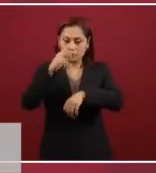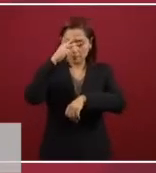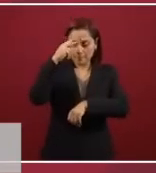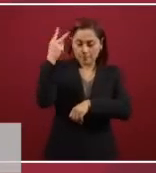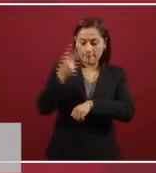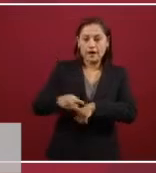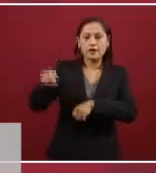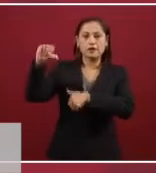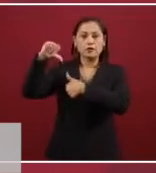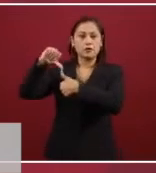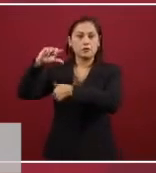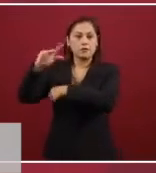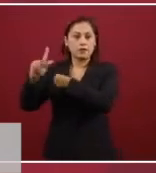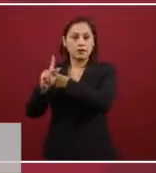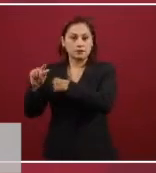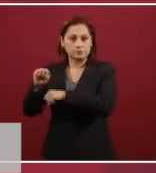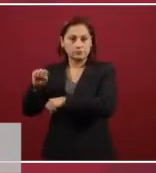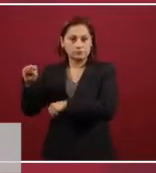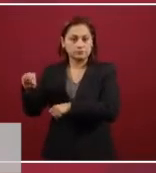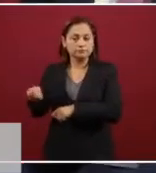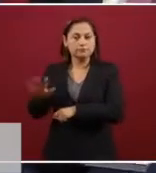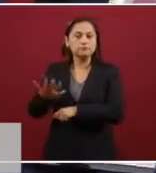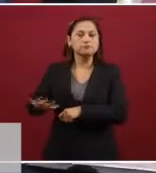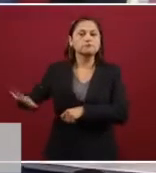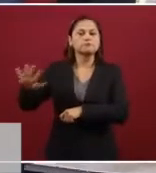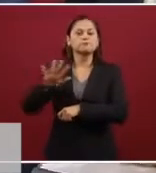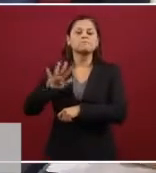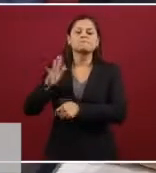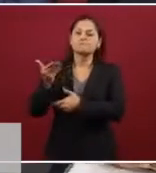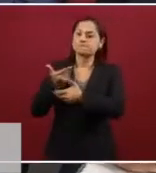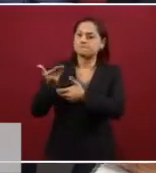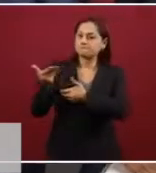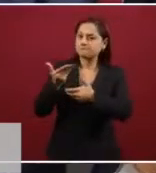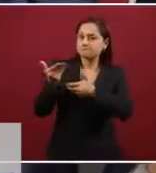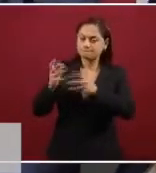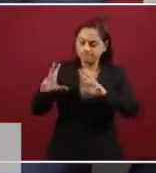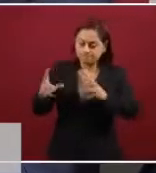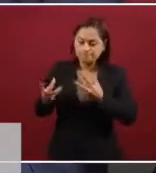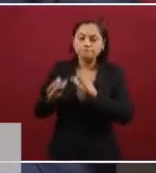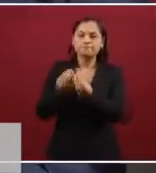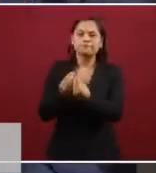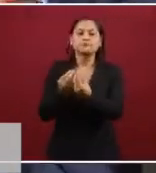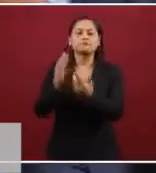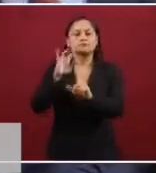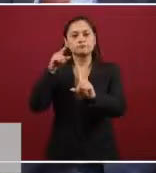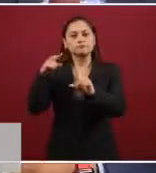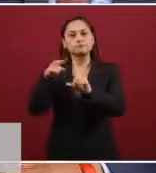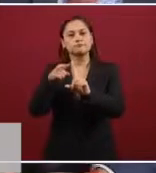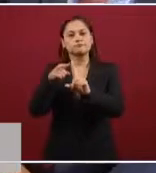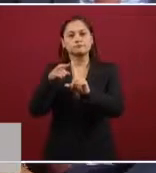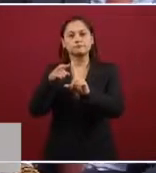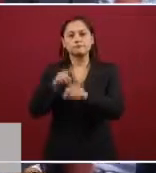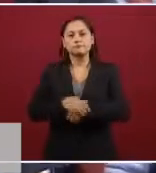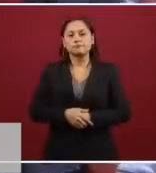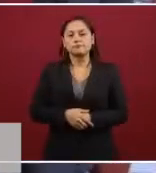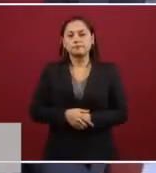El departamento en Palacio Nacional consta de 2 habitaciones y un estudio, cocina, sala y comedor en alrededor de 300 metros y no se